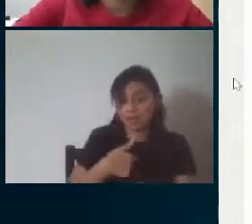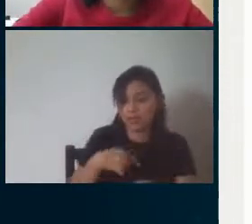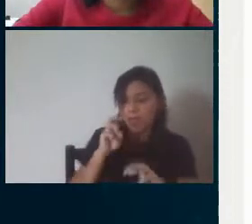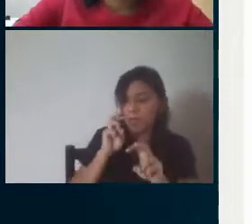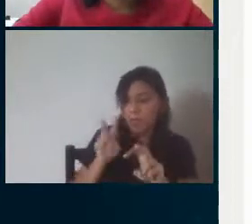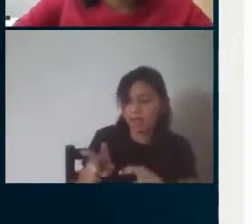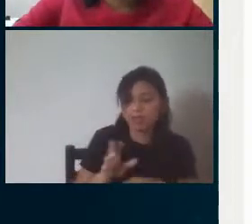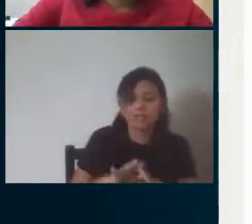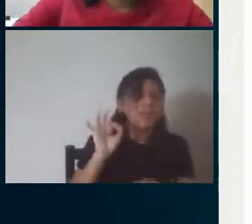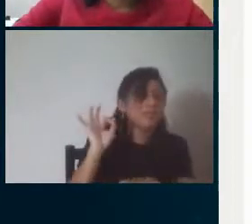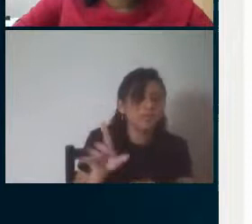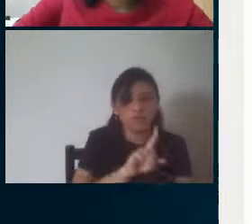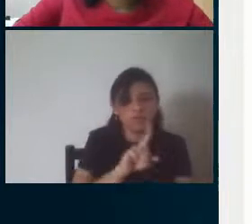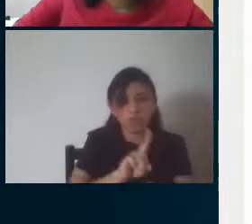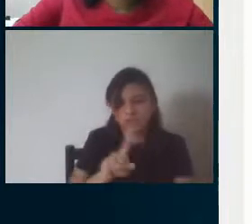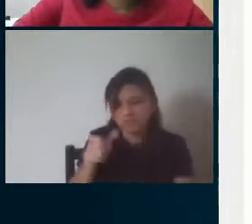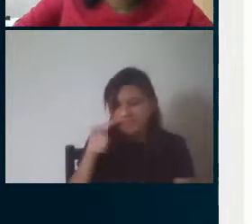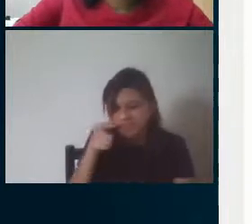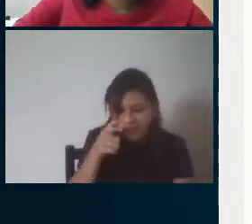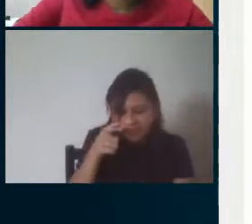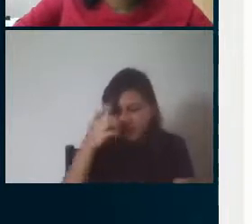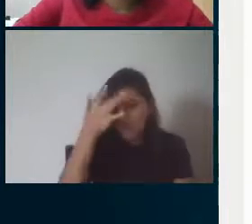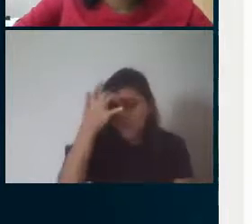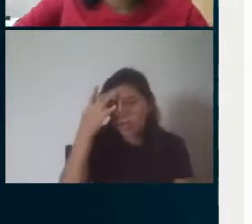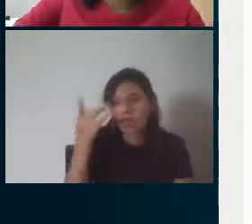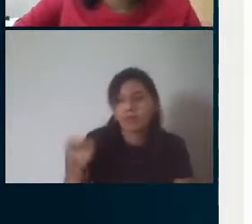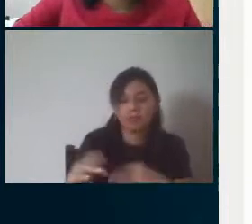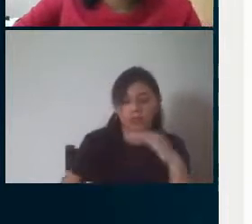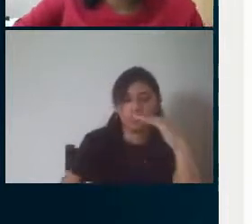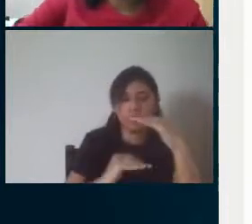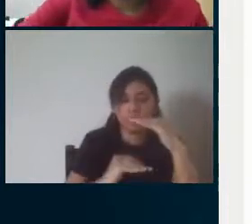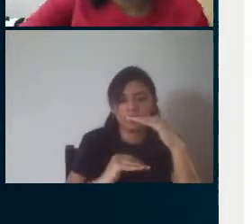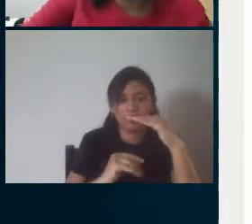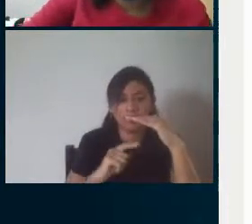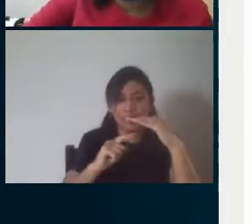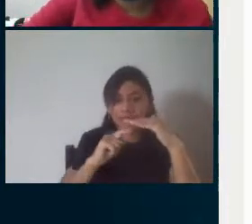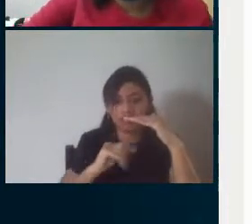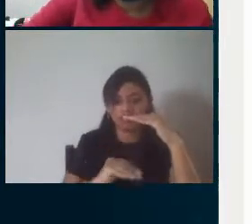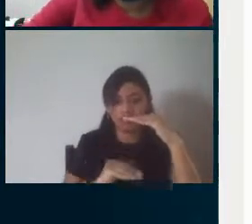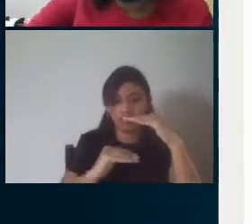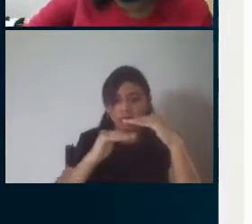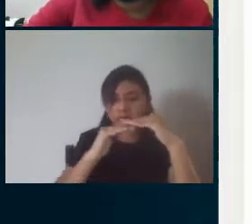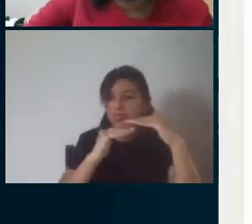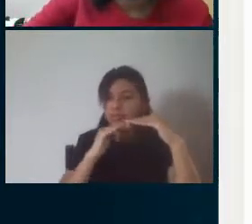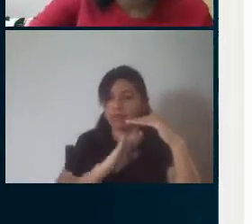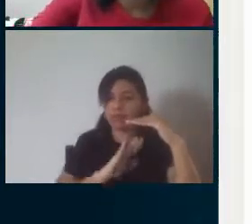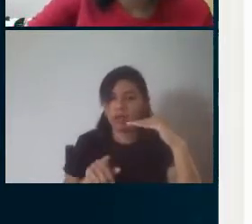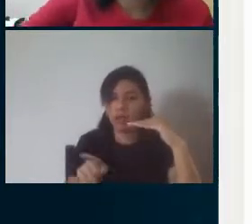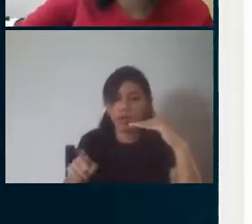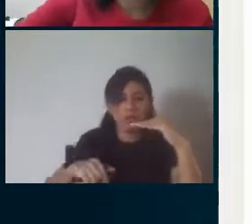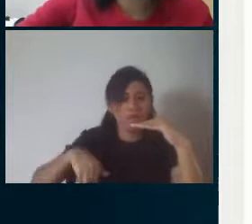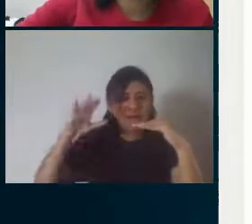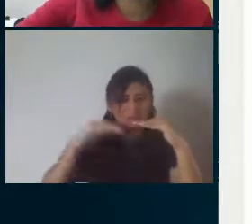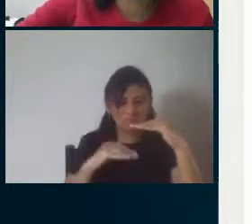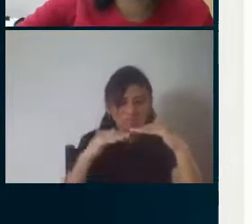confiabilidad. Vamos a tomar de ejemplo el circuito DIC1, ingresamos la data acá.